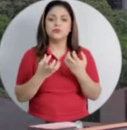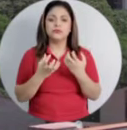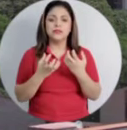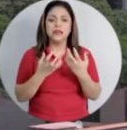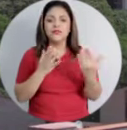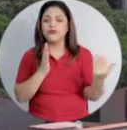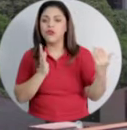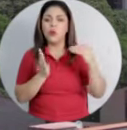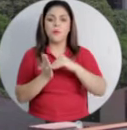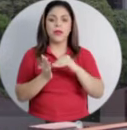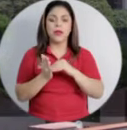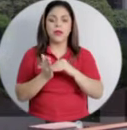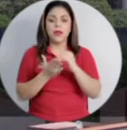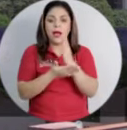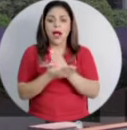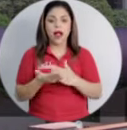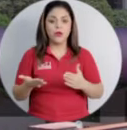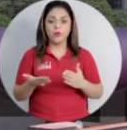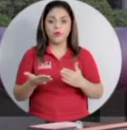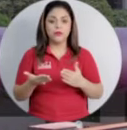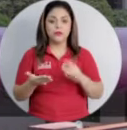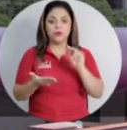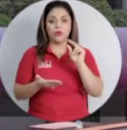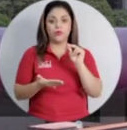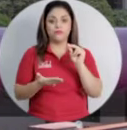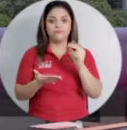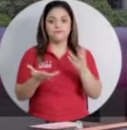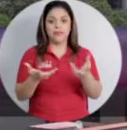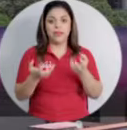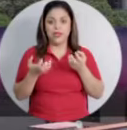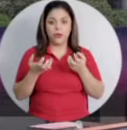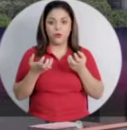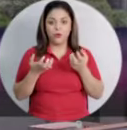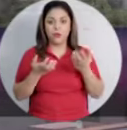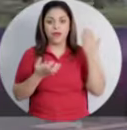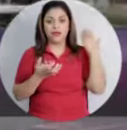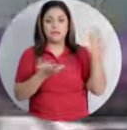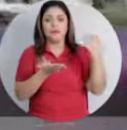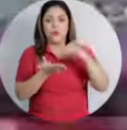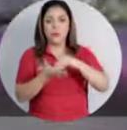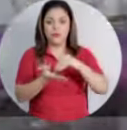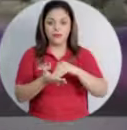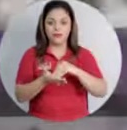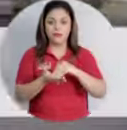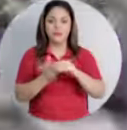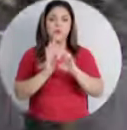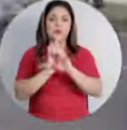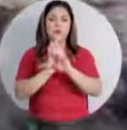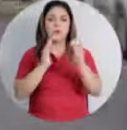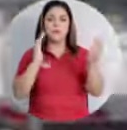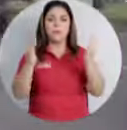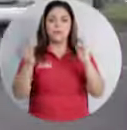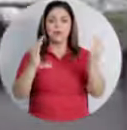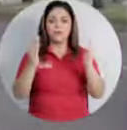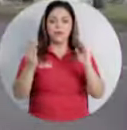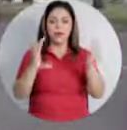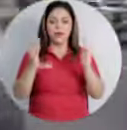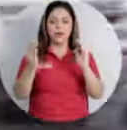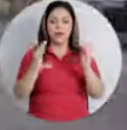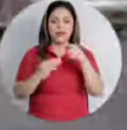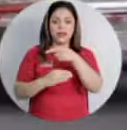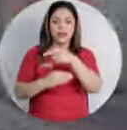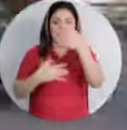vamos a recuperar. Sí. Es más, Heráclito decía que nadie se baña 2 veces en el mismo río, porque él lo usaba como una metáfora del cambio. O sea,